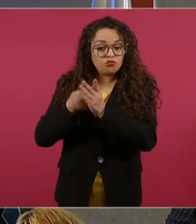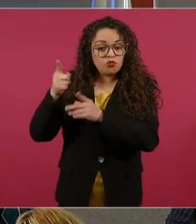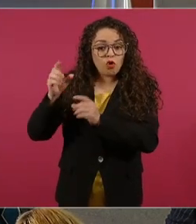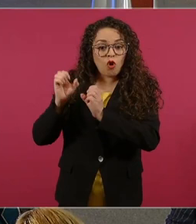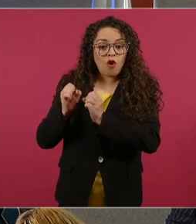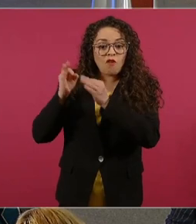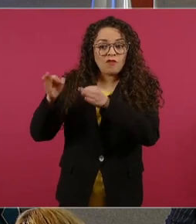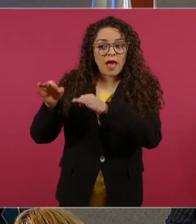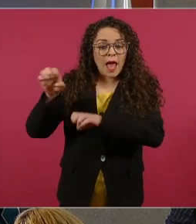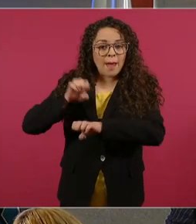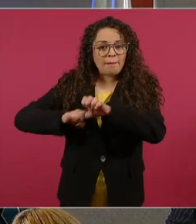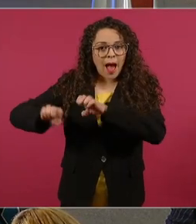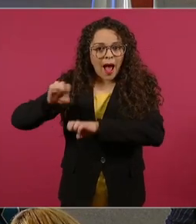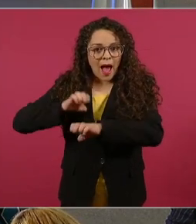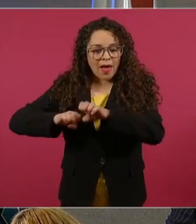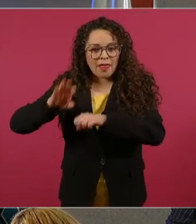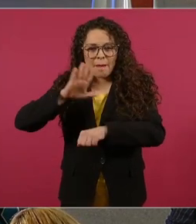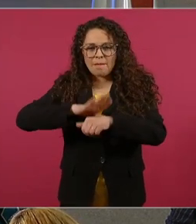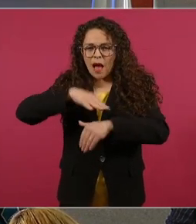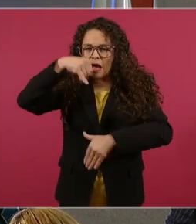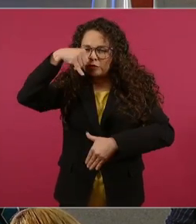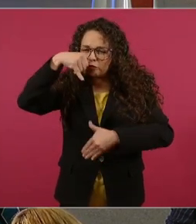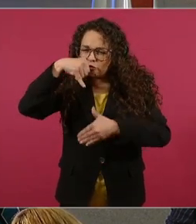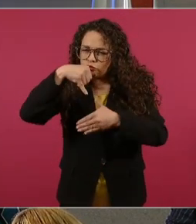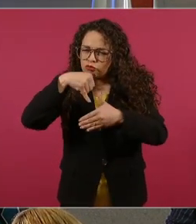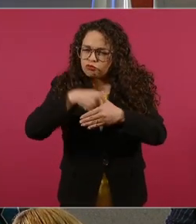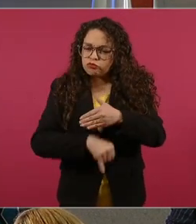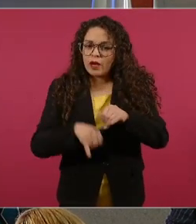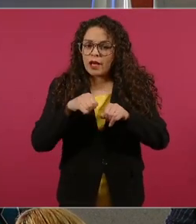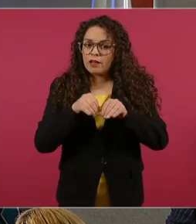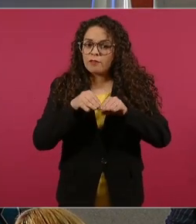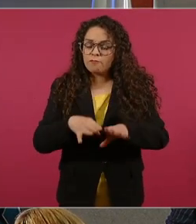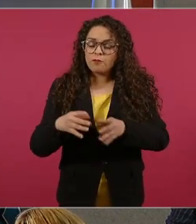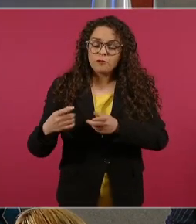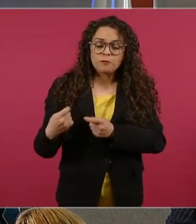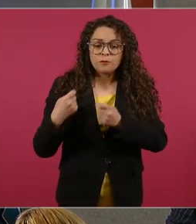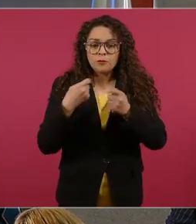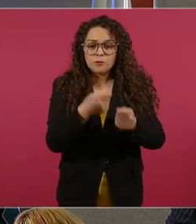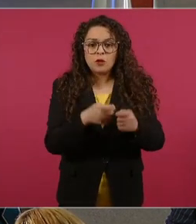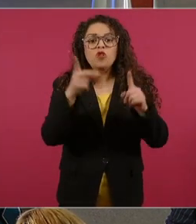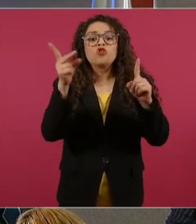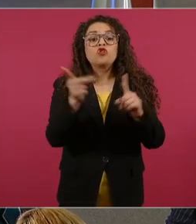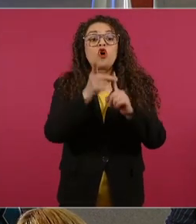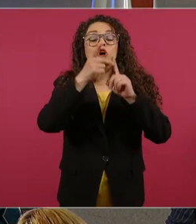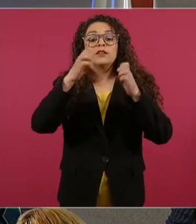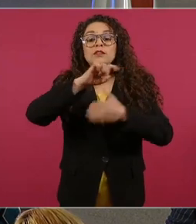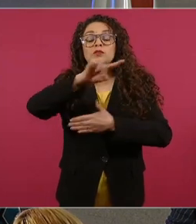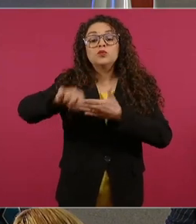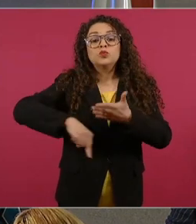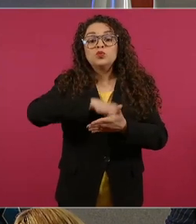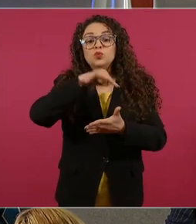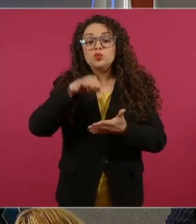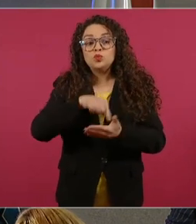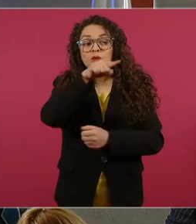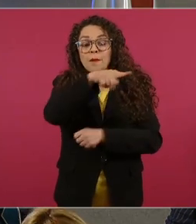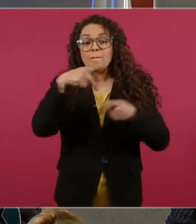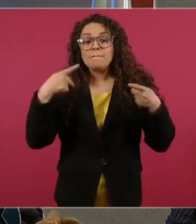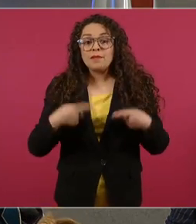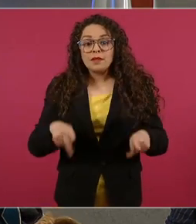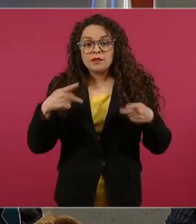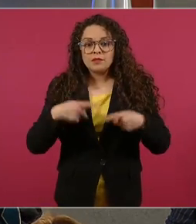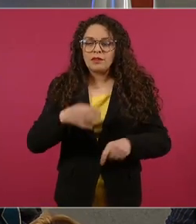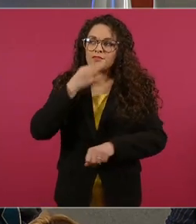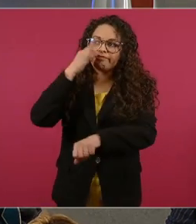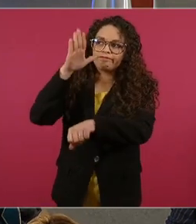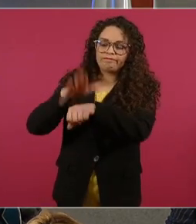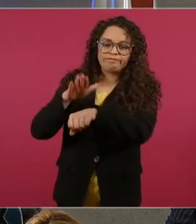transmitió información detallada sobre su localización a la Secretaría